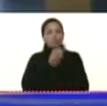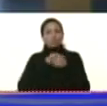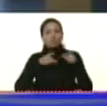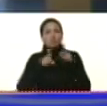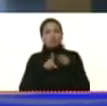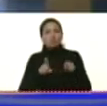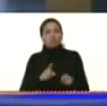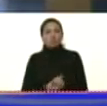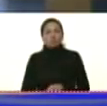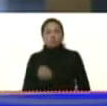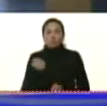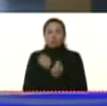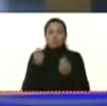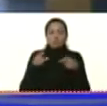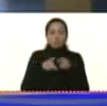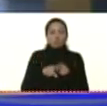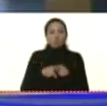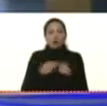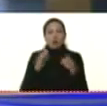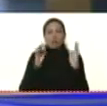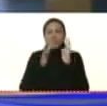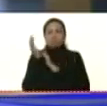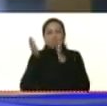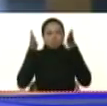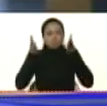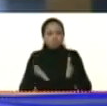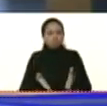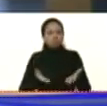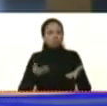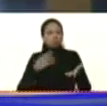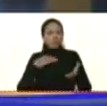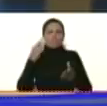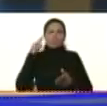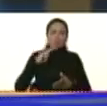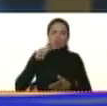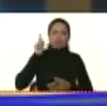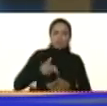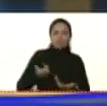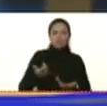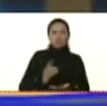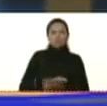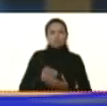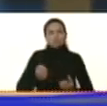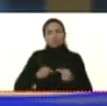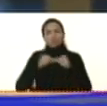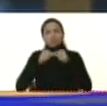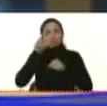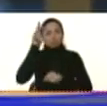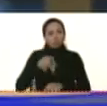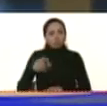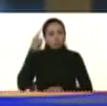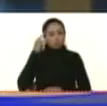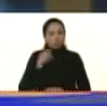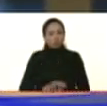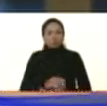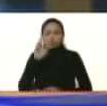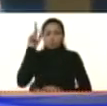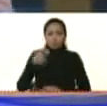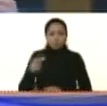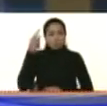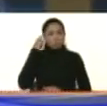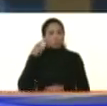en amor solidario, en amor cristiano, en amor bolivariano. Sigamos todos los días,